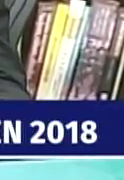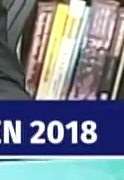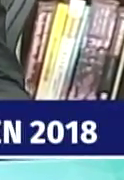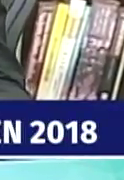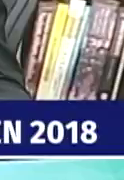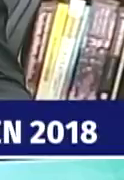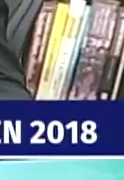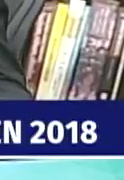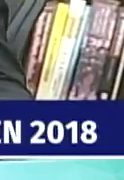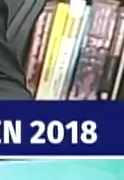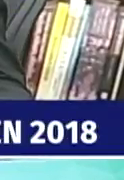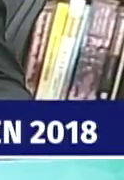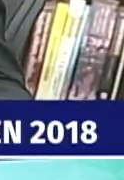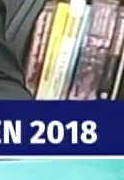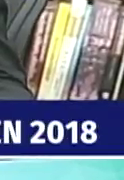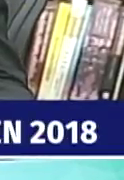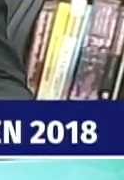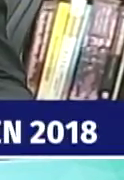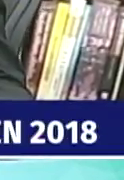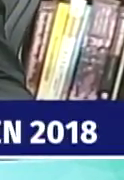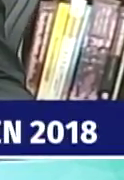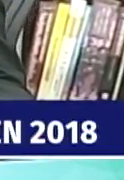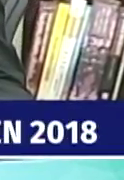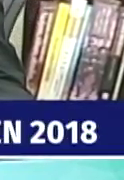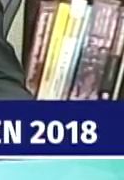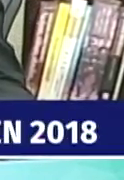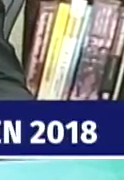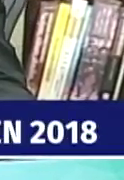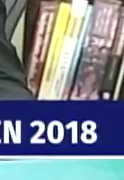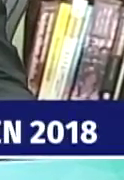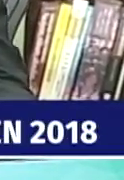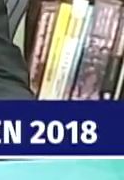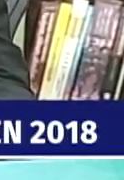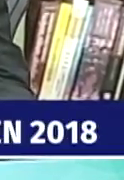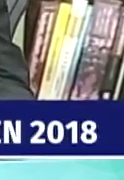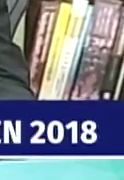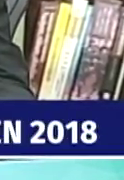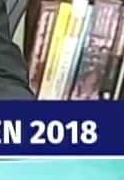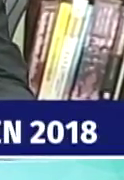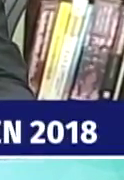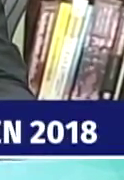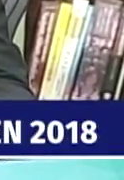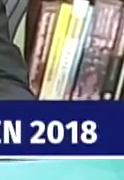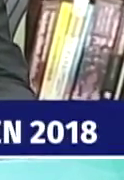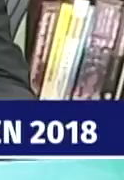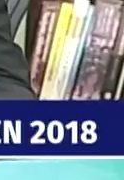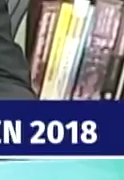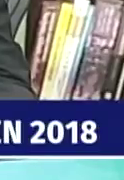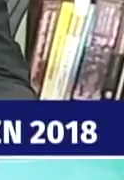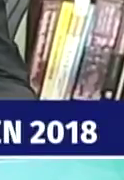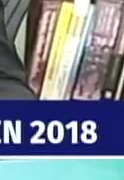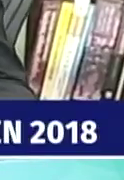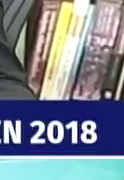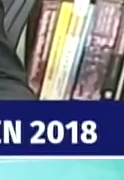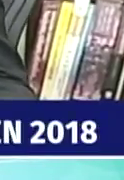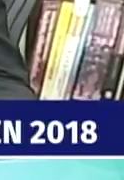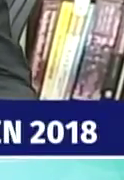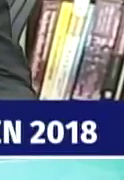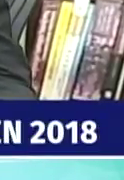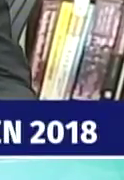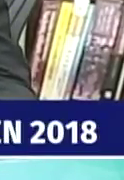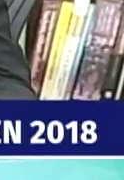las dificultades. Con más dificultades imprimimos más imaginación, más iniciativa, más